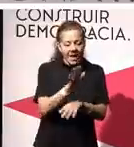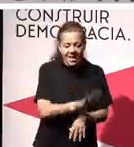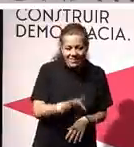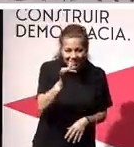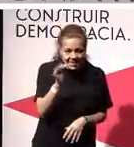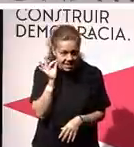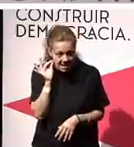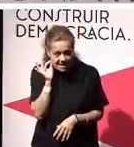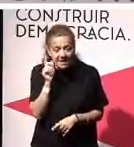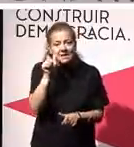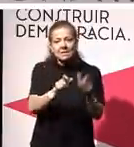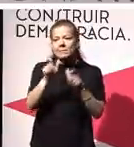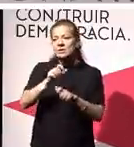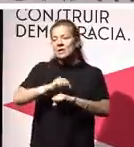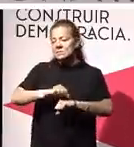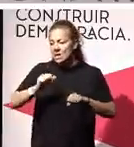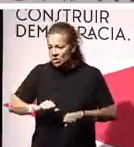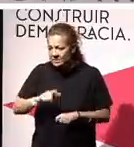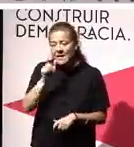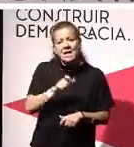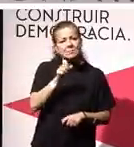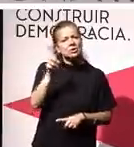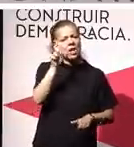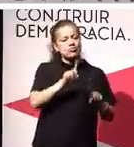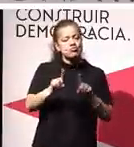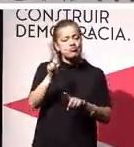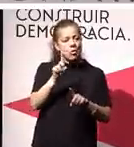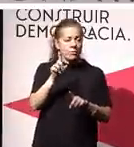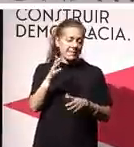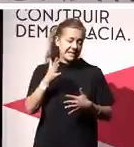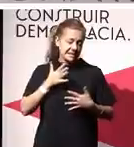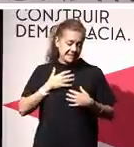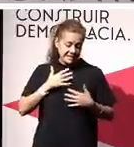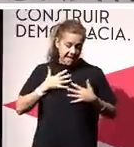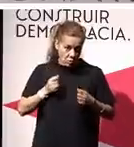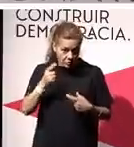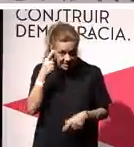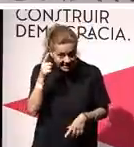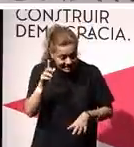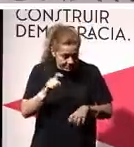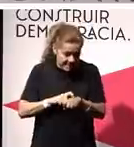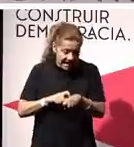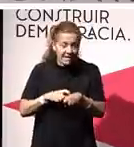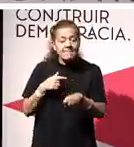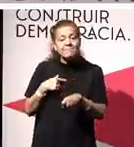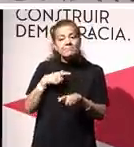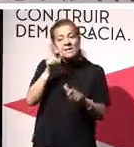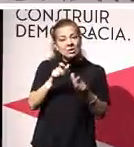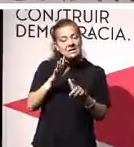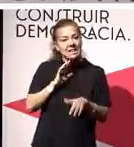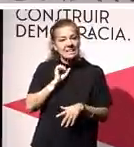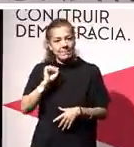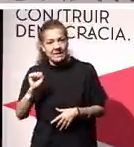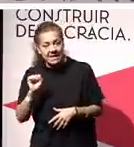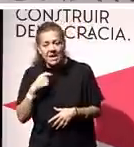las niñas, de las personas mayores, de las personas con problemas de salud mental, de las personas en situación de dependencia. Los